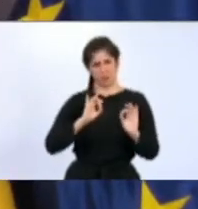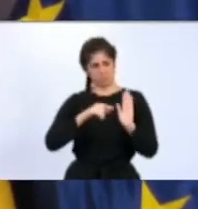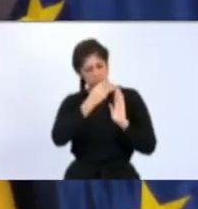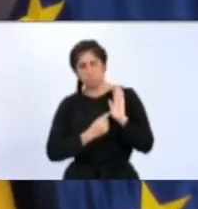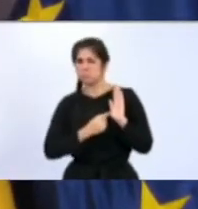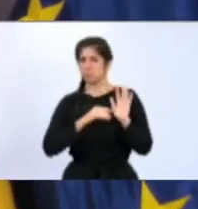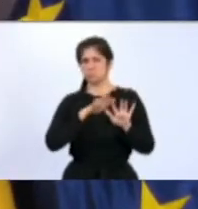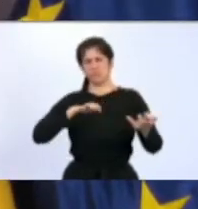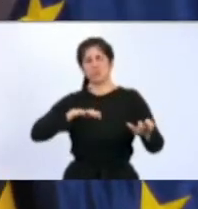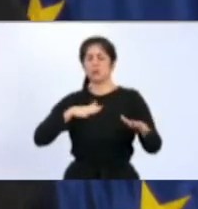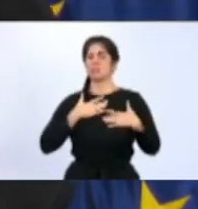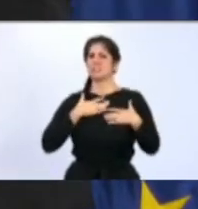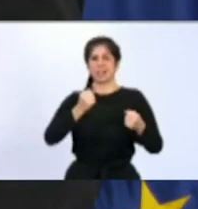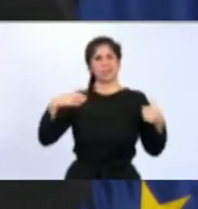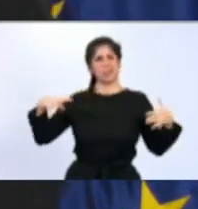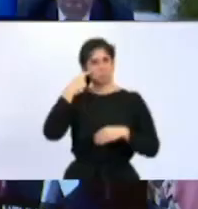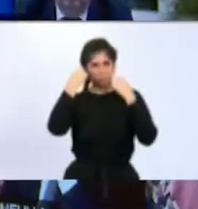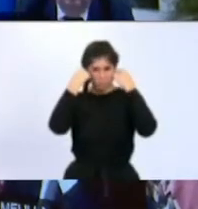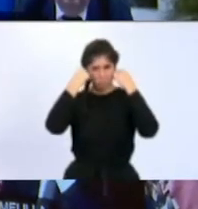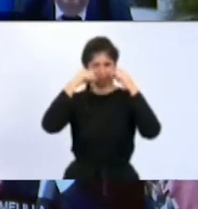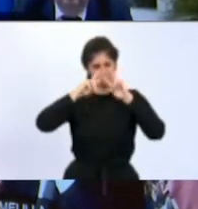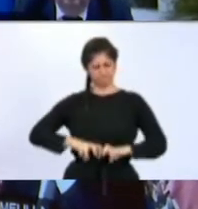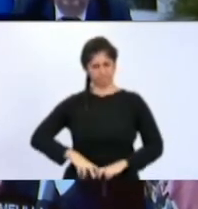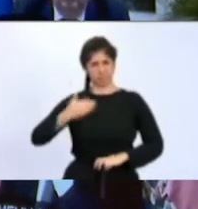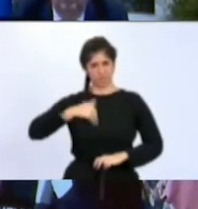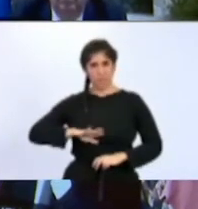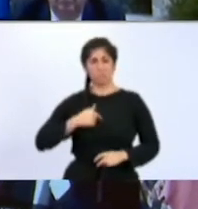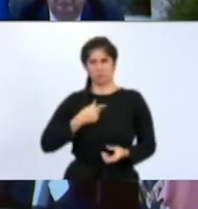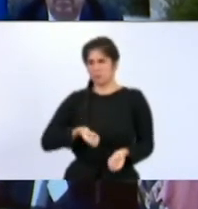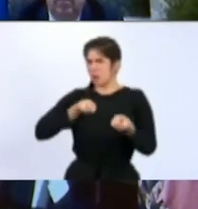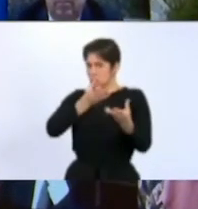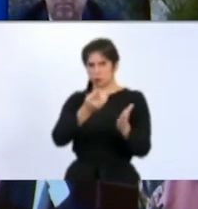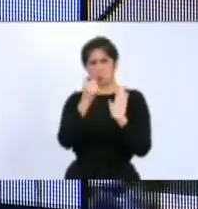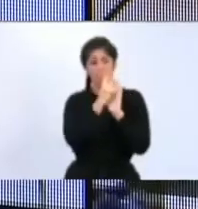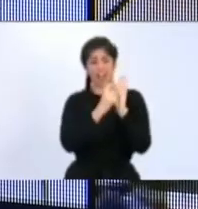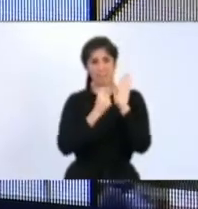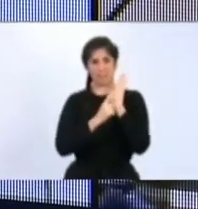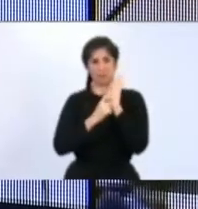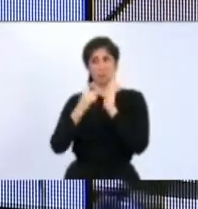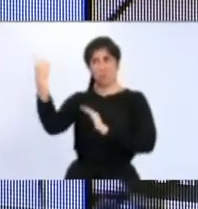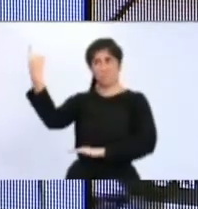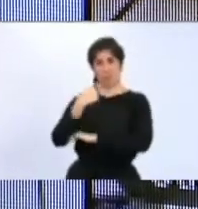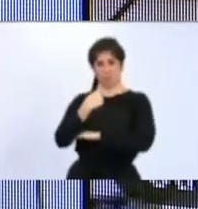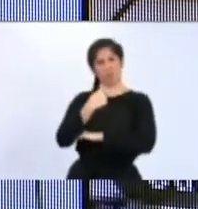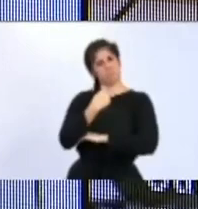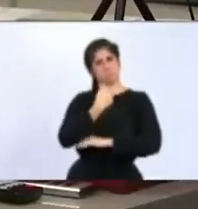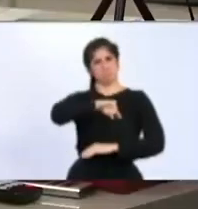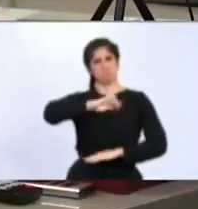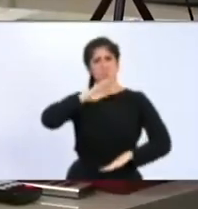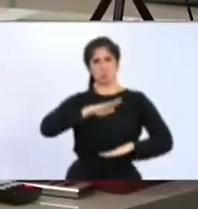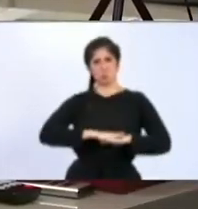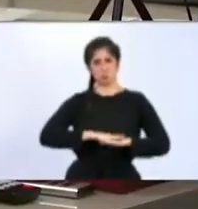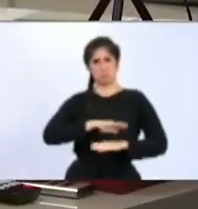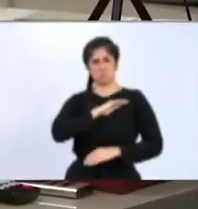de recomendaciones sanitarias. Son dos documentos. Canarias está en condición de cumplir los parámetros para esas capacidades sanitarias,